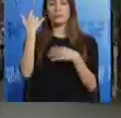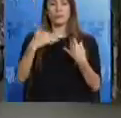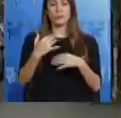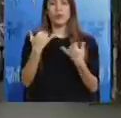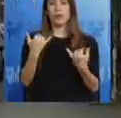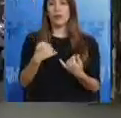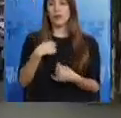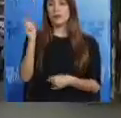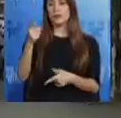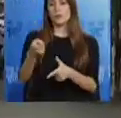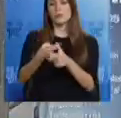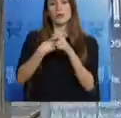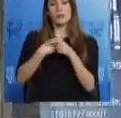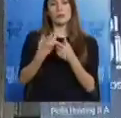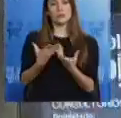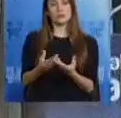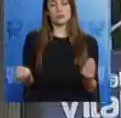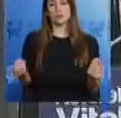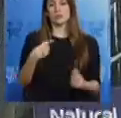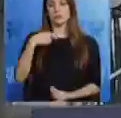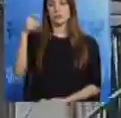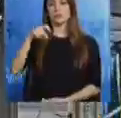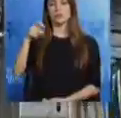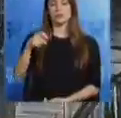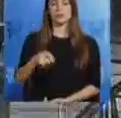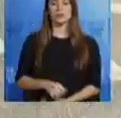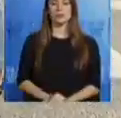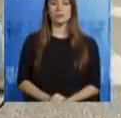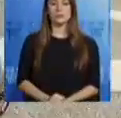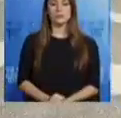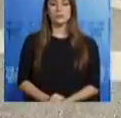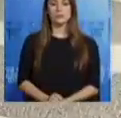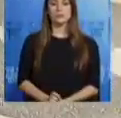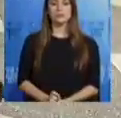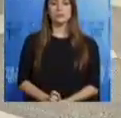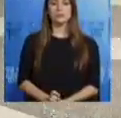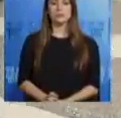esperan soluciones inmediatas por parte de las entidades. Carla Santana, TC Televisión.